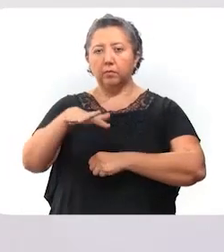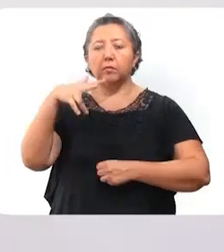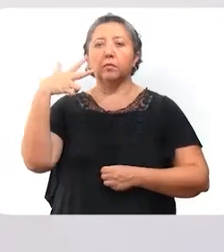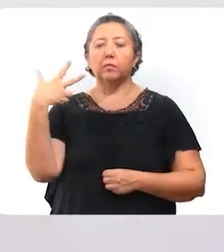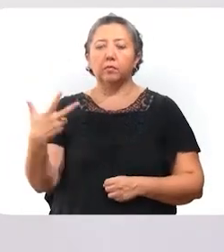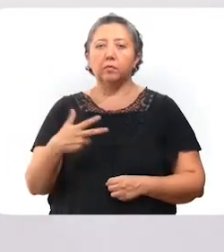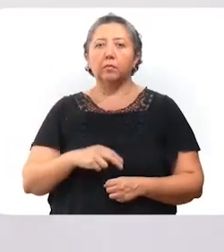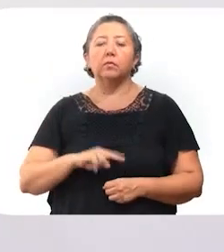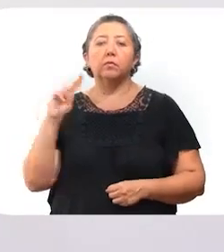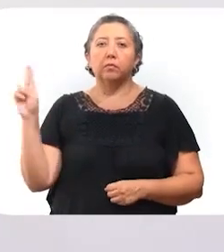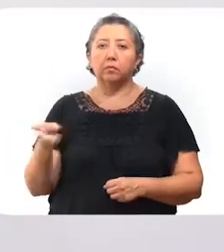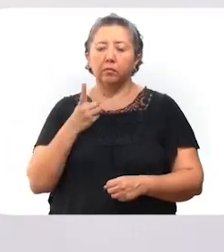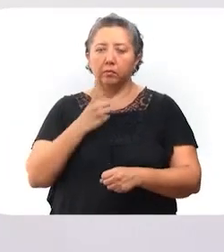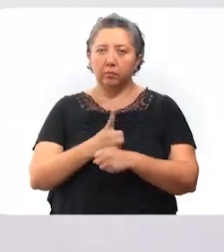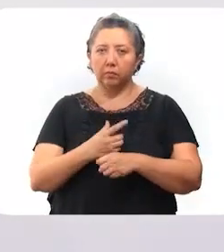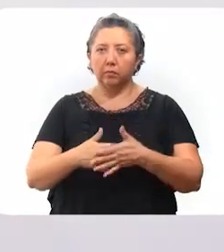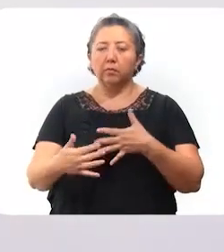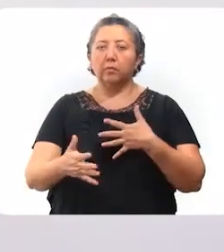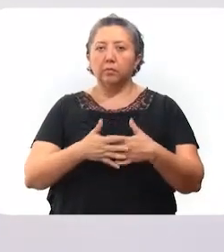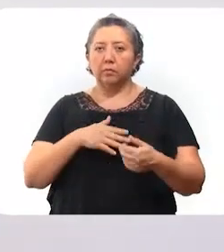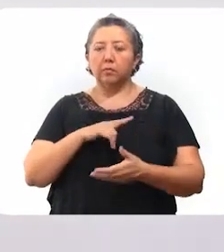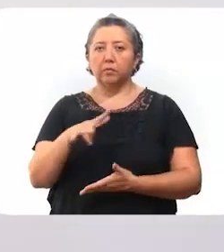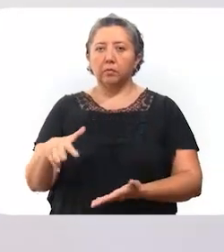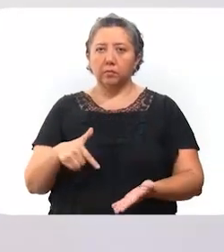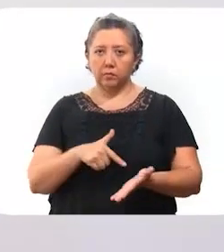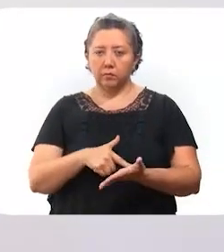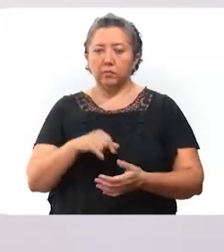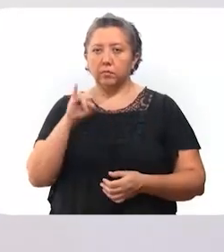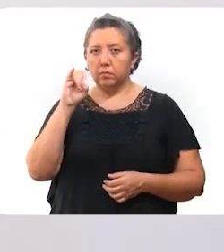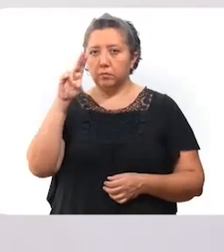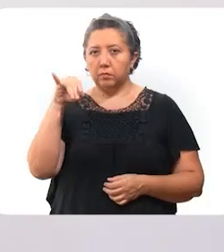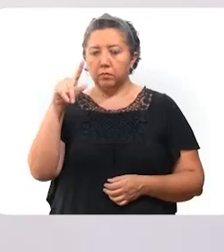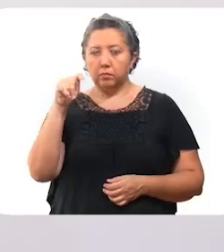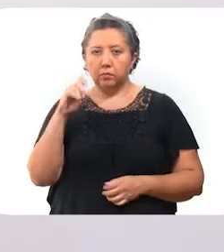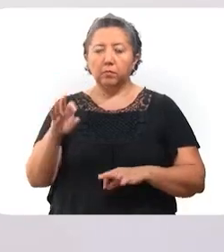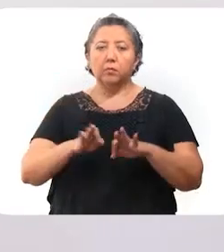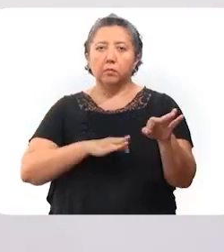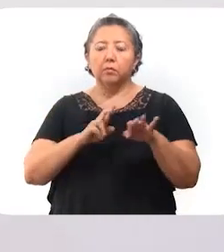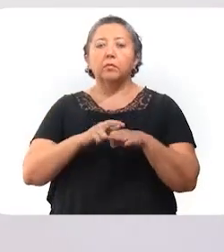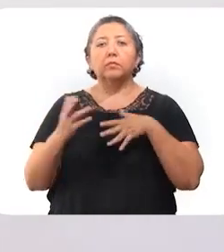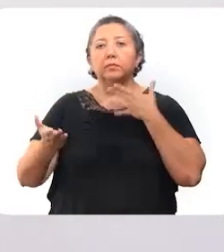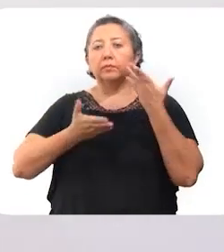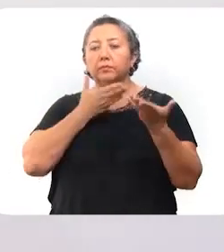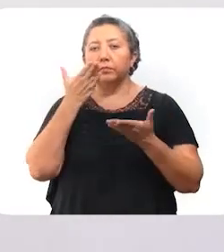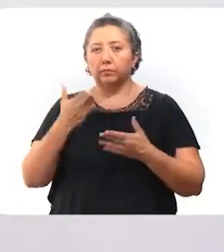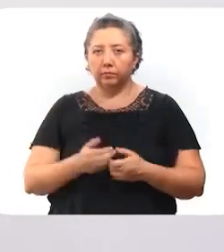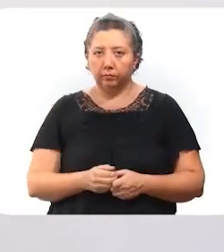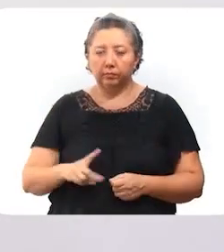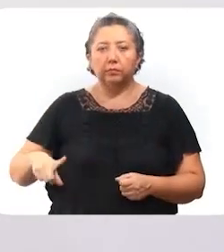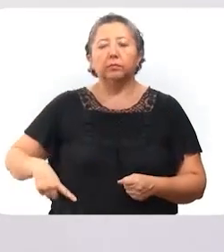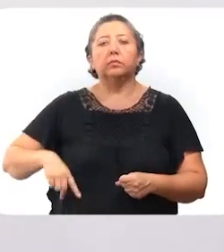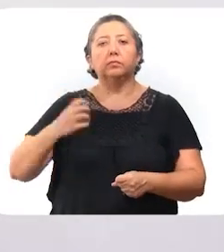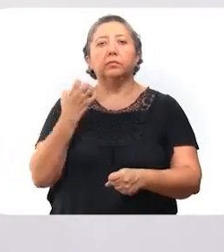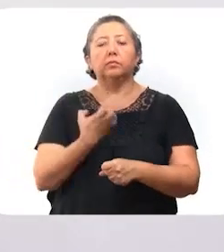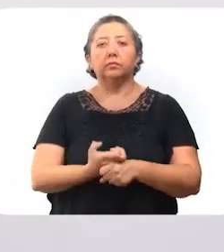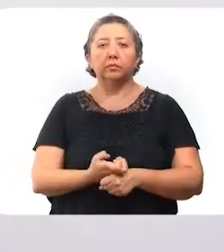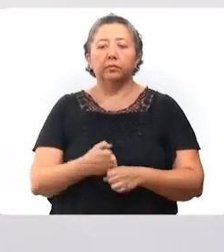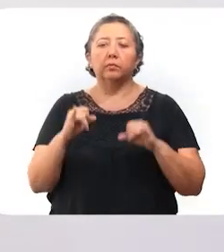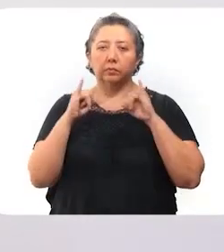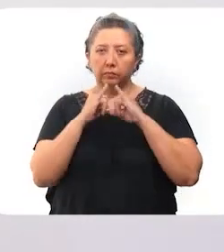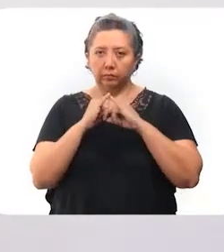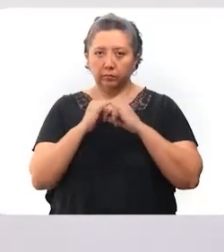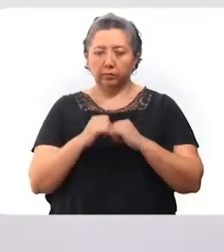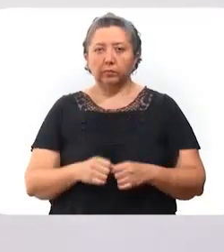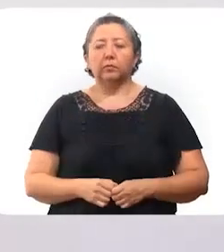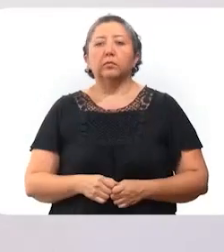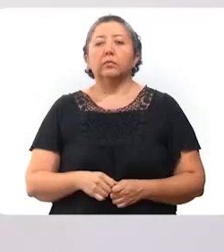8, la Universidad Modelo y el local del Sindicato de Trabajadores al servicio del Poder Ejecutivo e